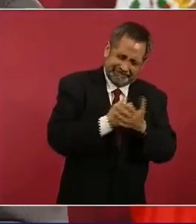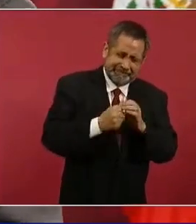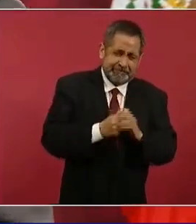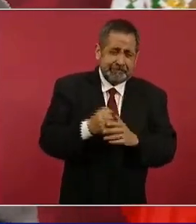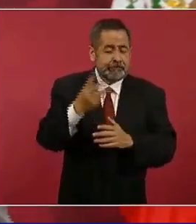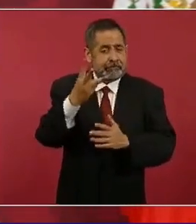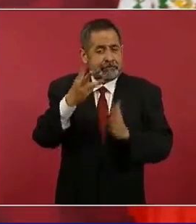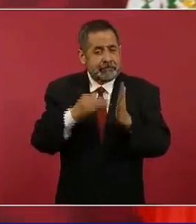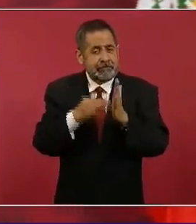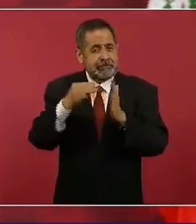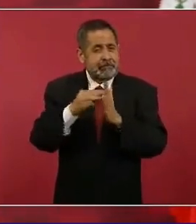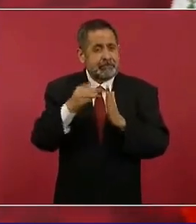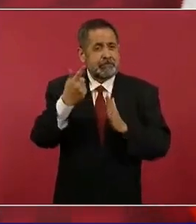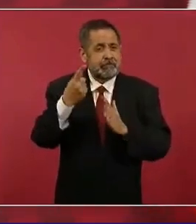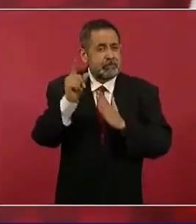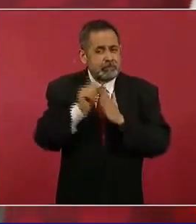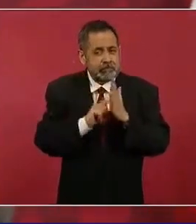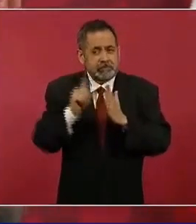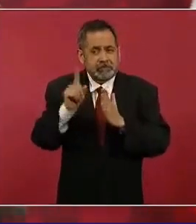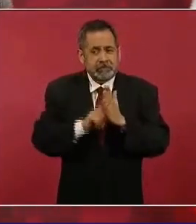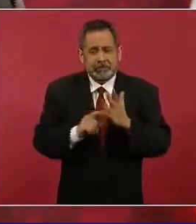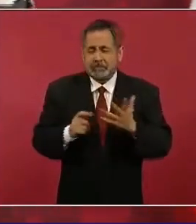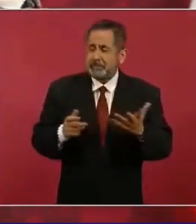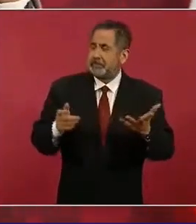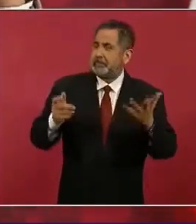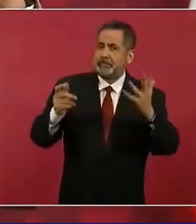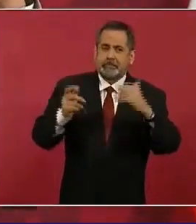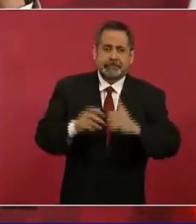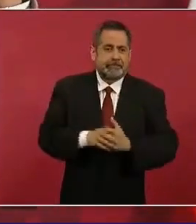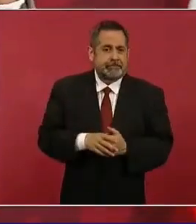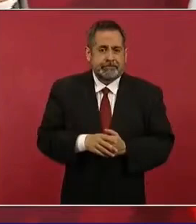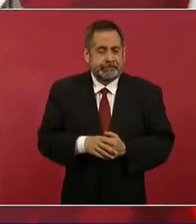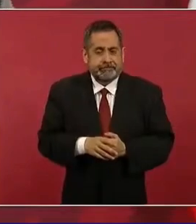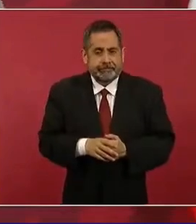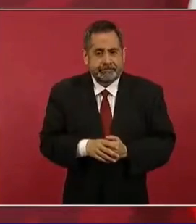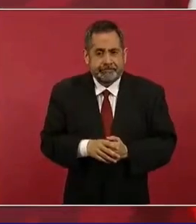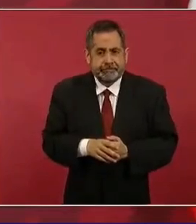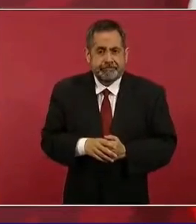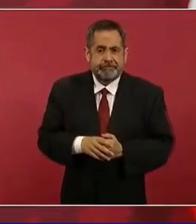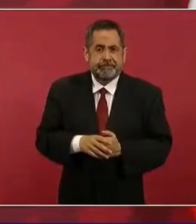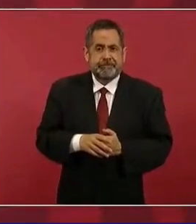3 millones de pesos mensuales, y mucho menos